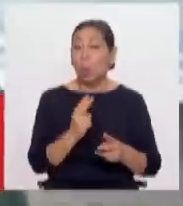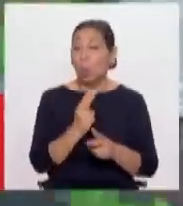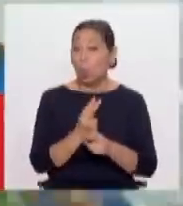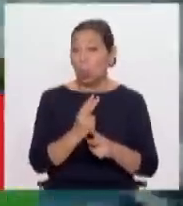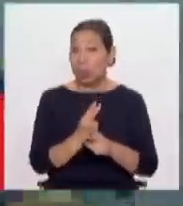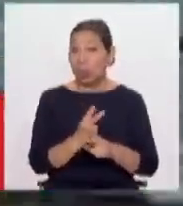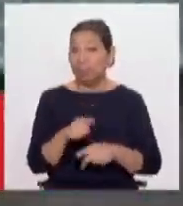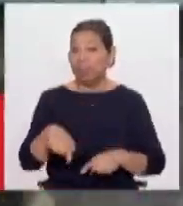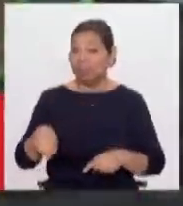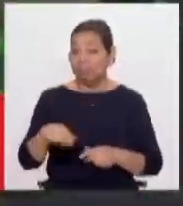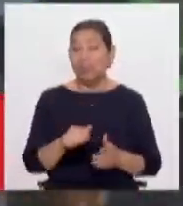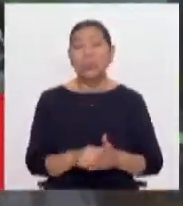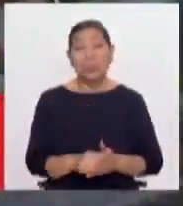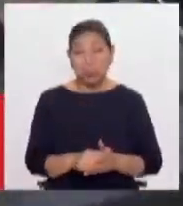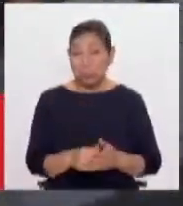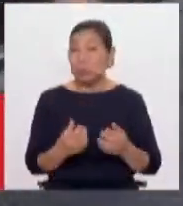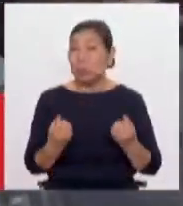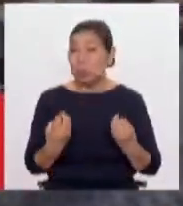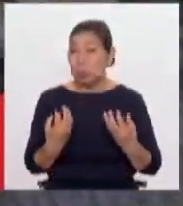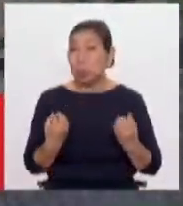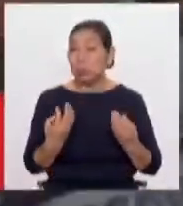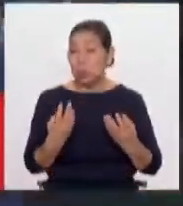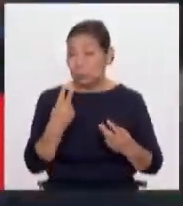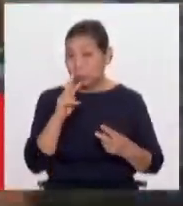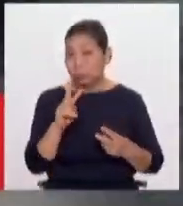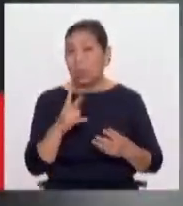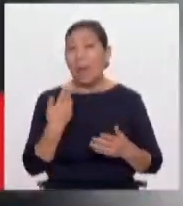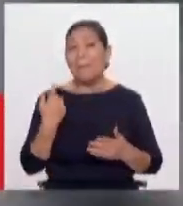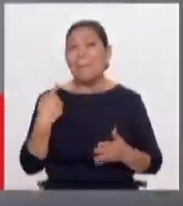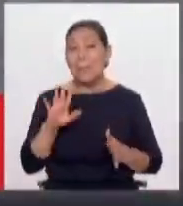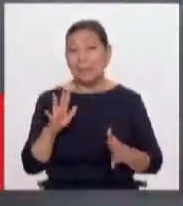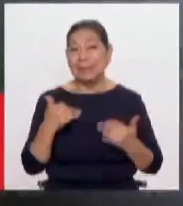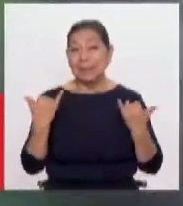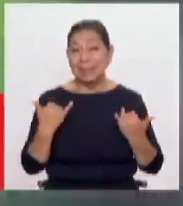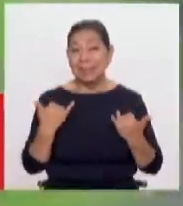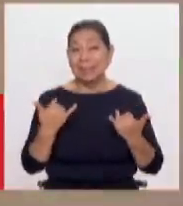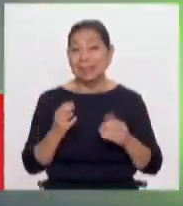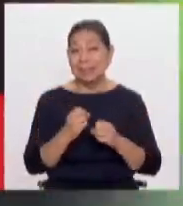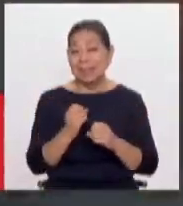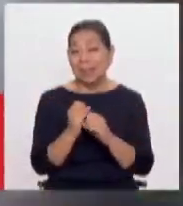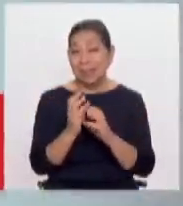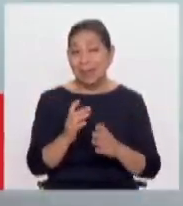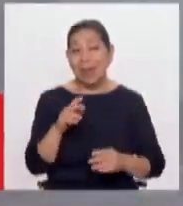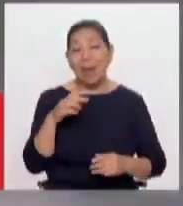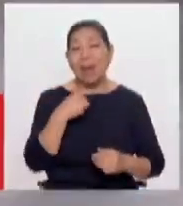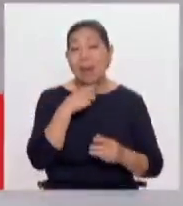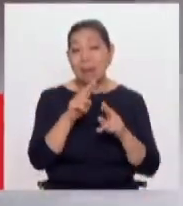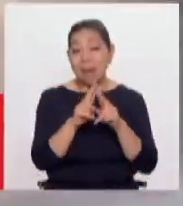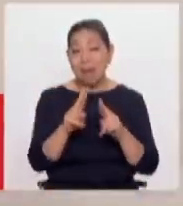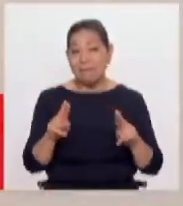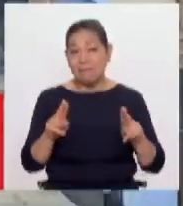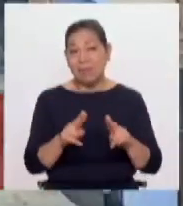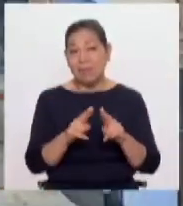cuidado porque de estos casos se está viendo mucho, sobre todo en estas fechas de Navidad.